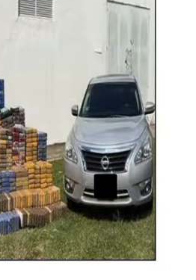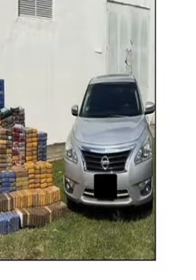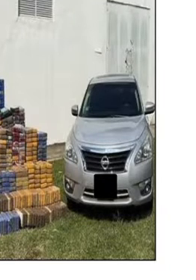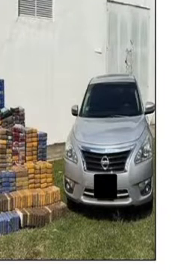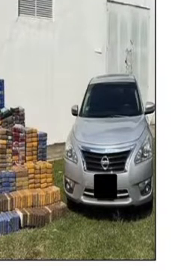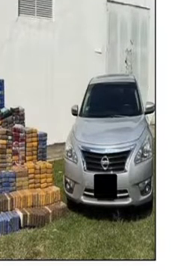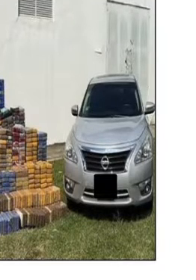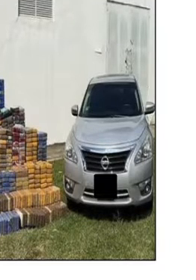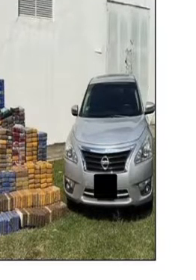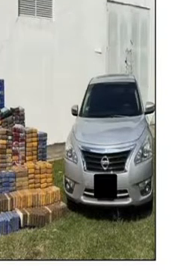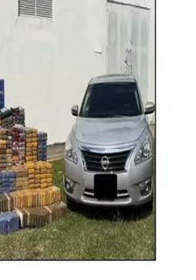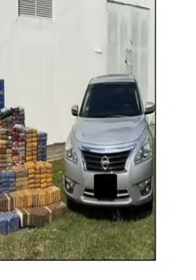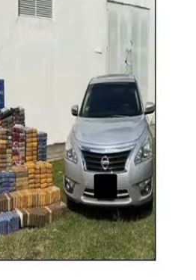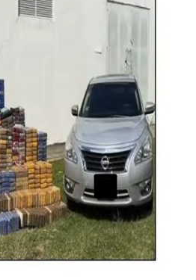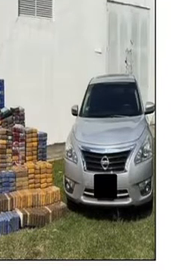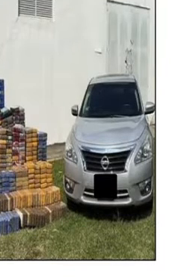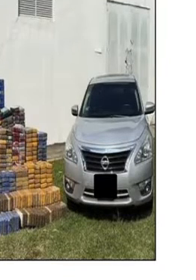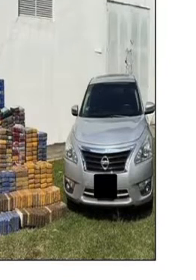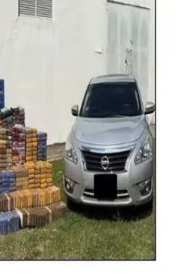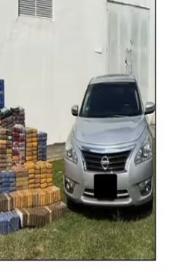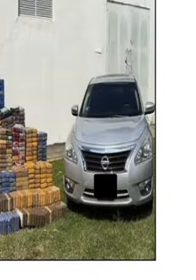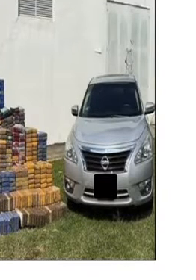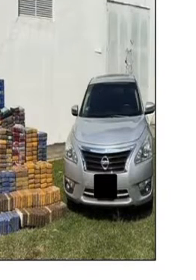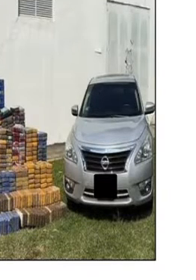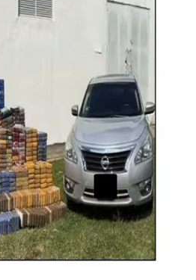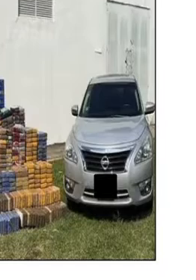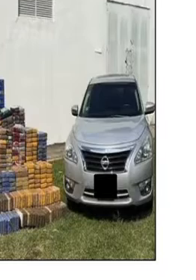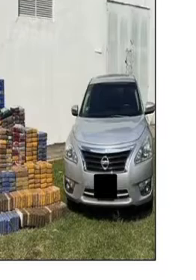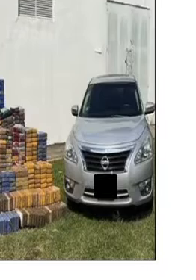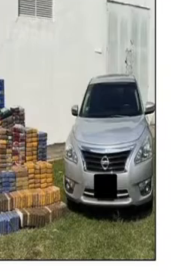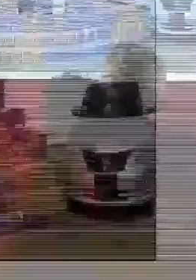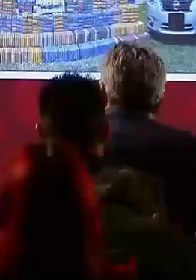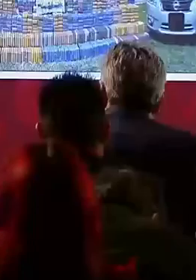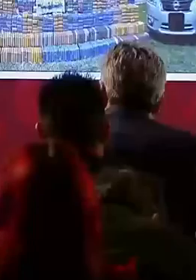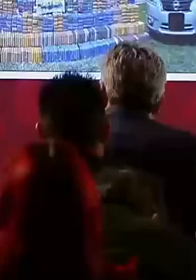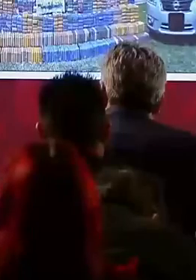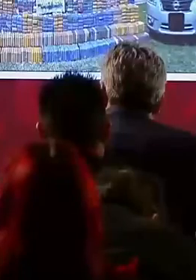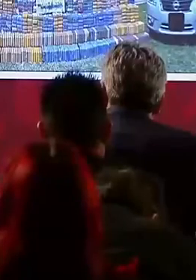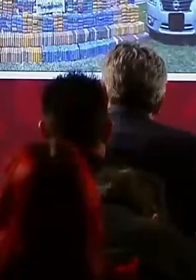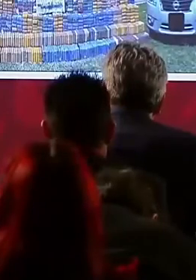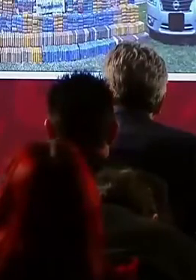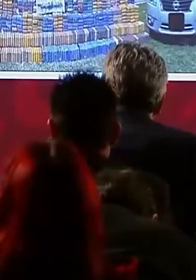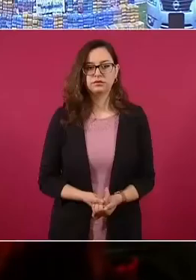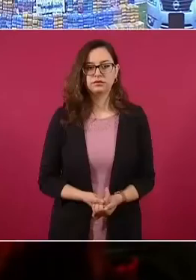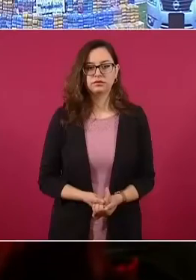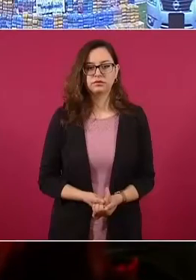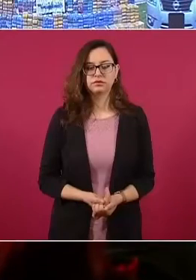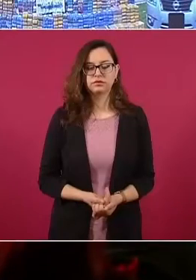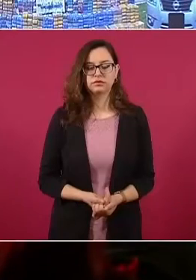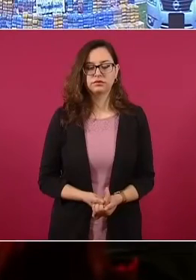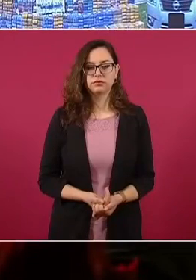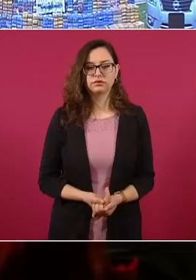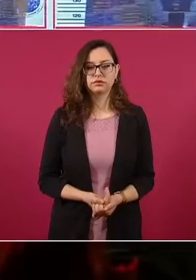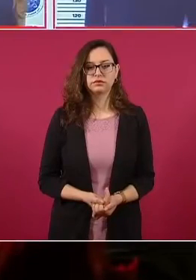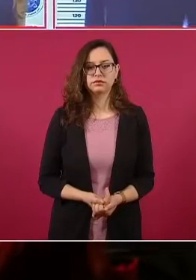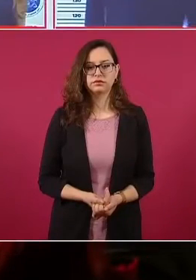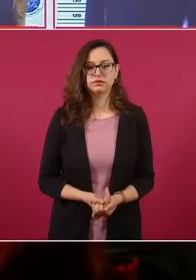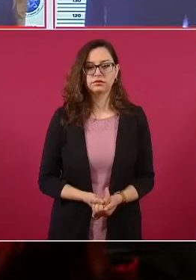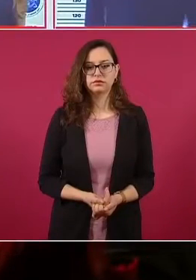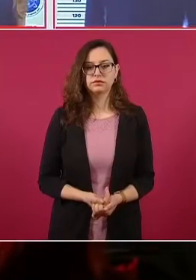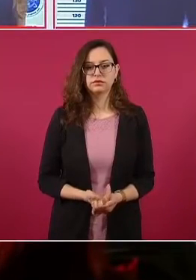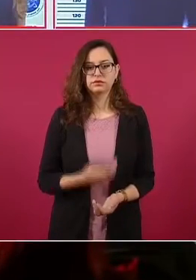afectación económica a la delincuencia es de 479 millones de pesos. Siguiente.